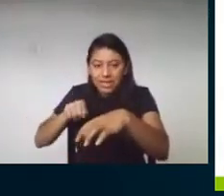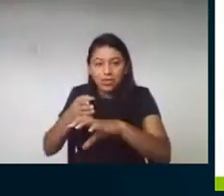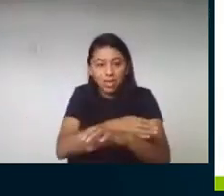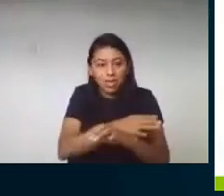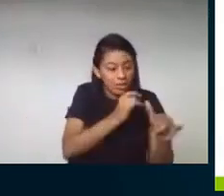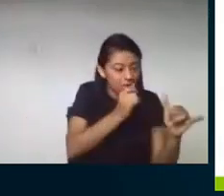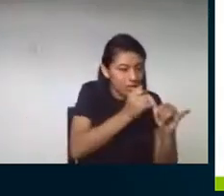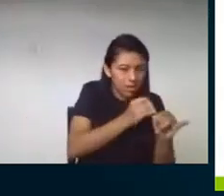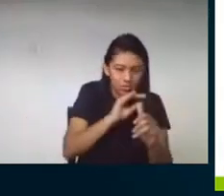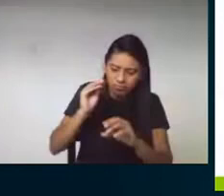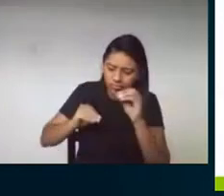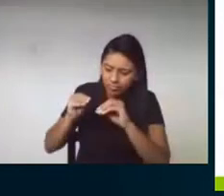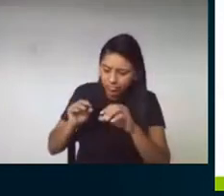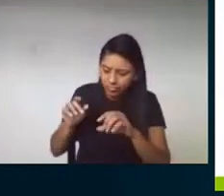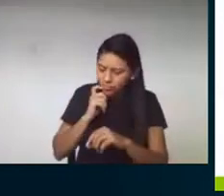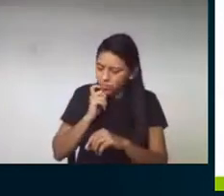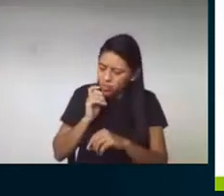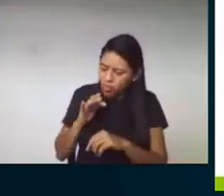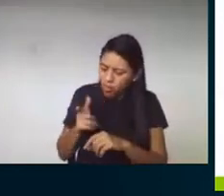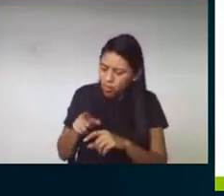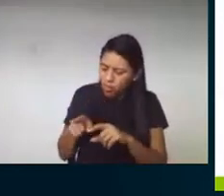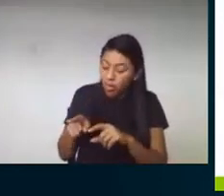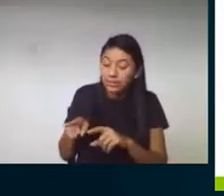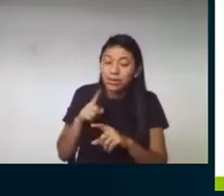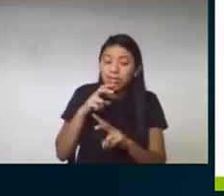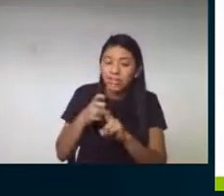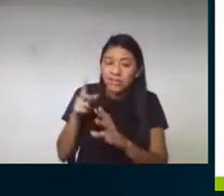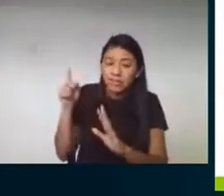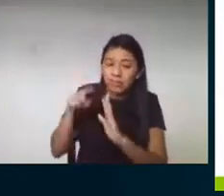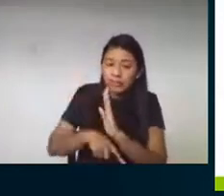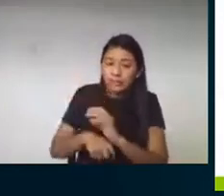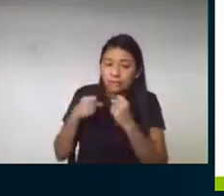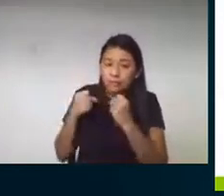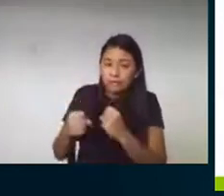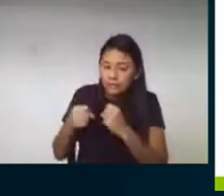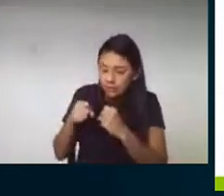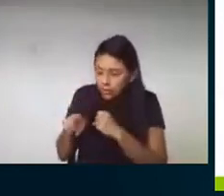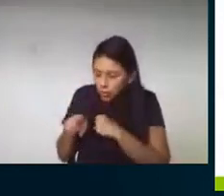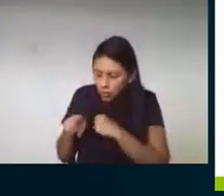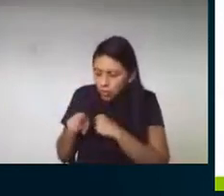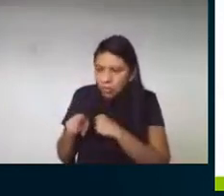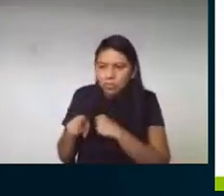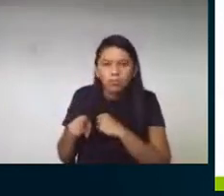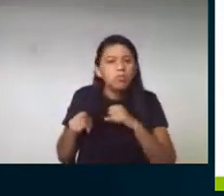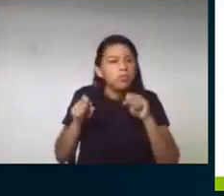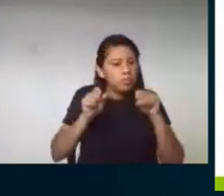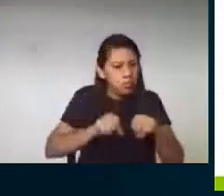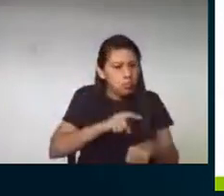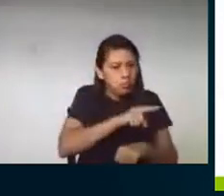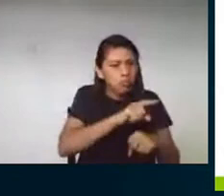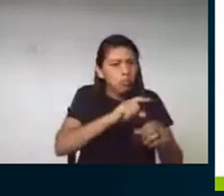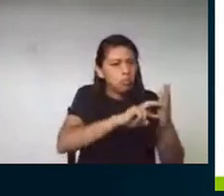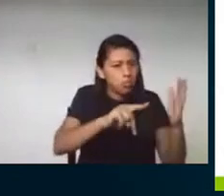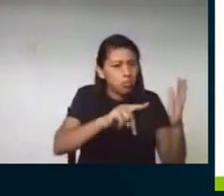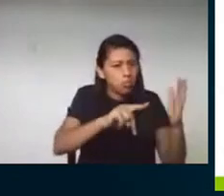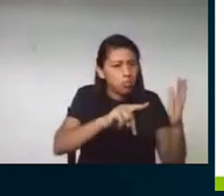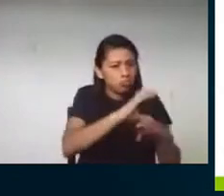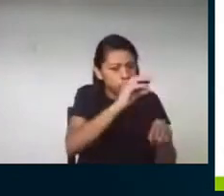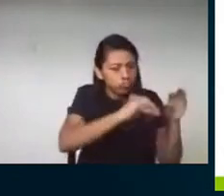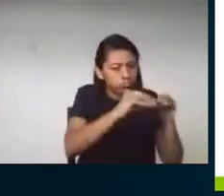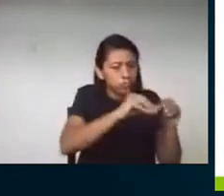representado acá y adicionalmente pues ya un nivel de detalle con respecto al modelamiento o el fenómeno que se esté